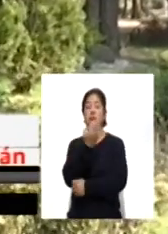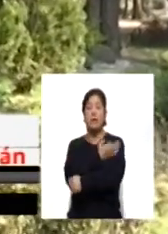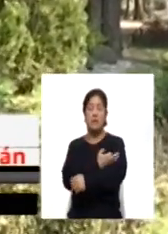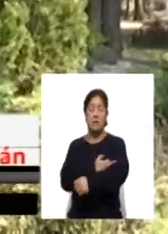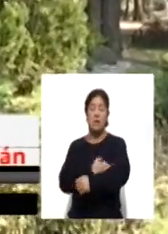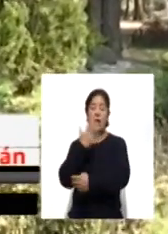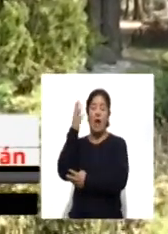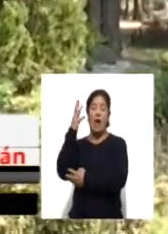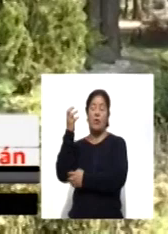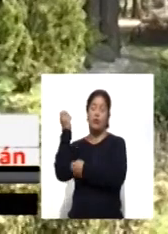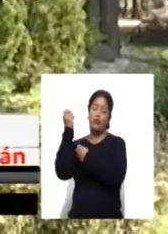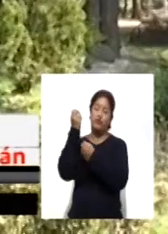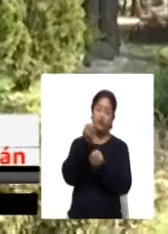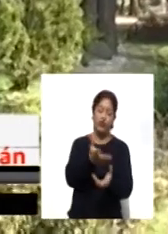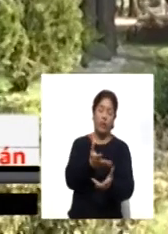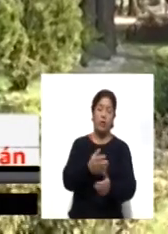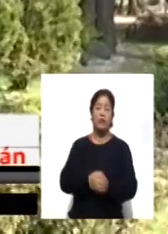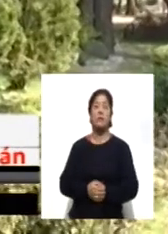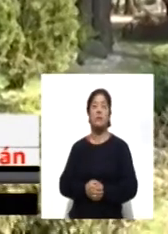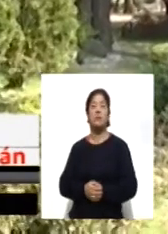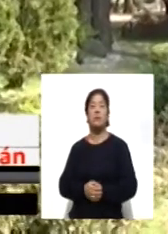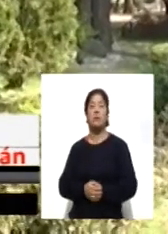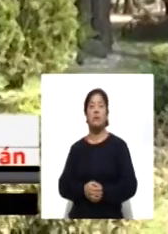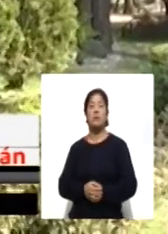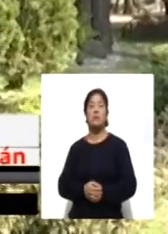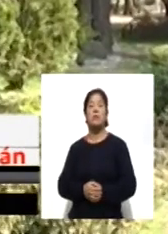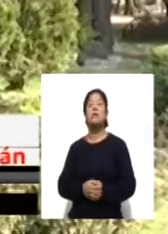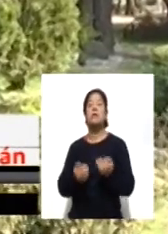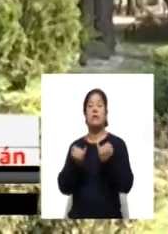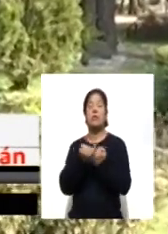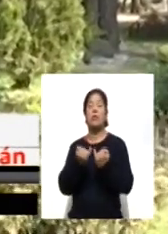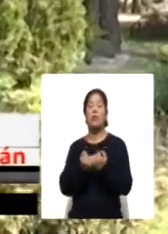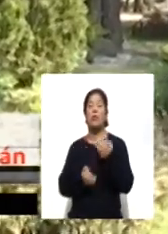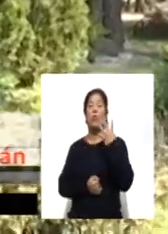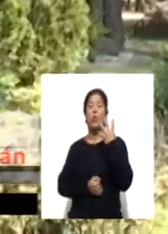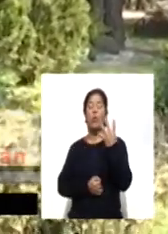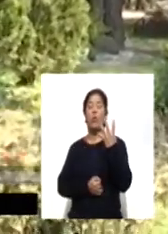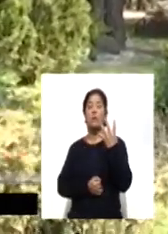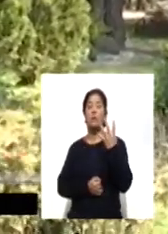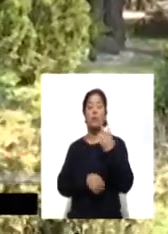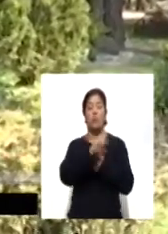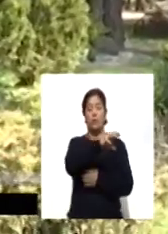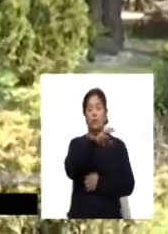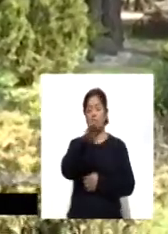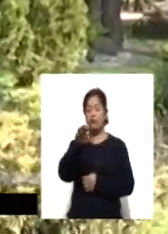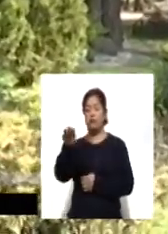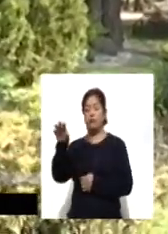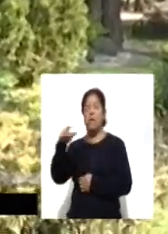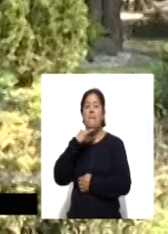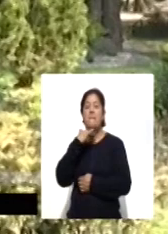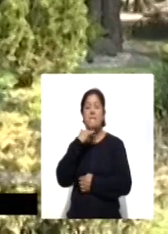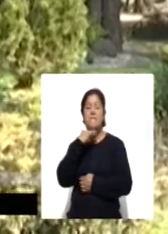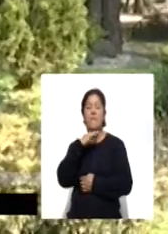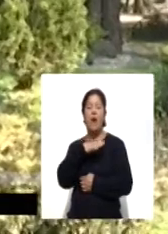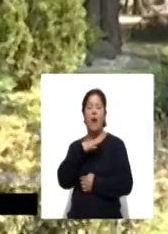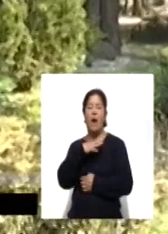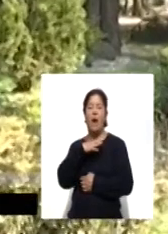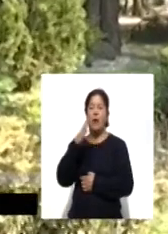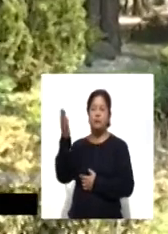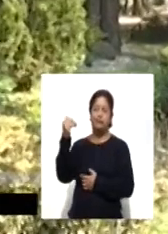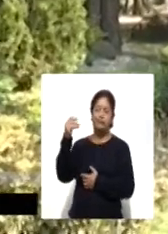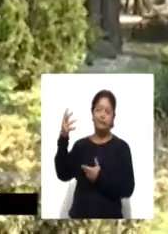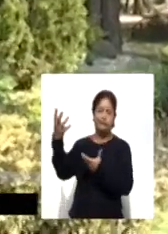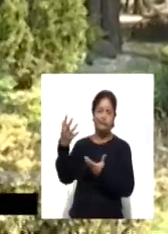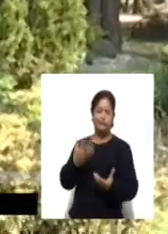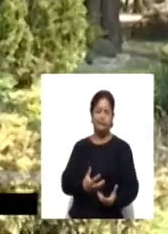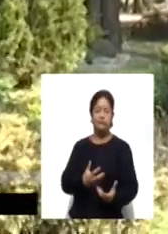tarde. No nada más es el jardín, sino también los 4 rellenos sanitarios los que estamos acopiando los árboles. Aquí lo que nosotros hacemos